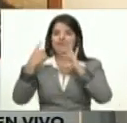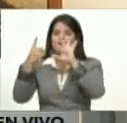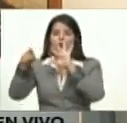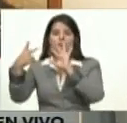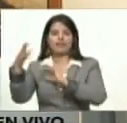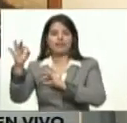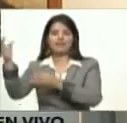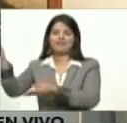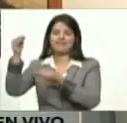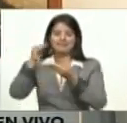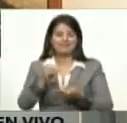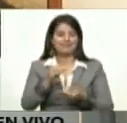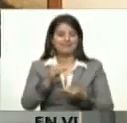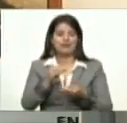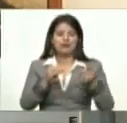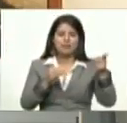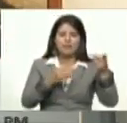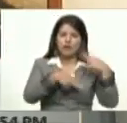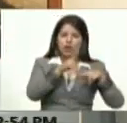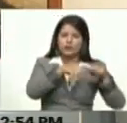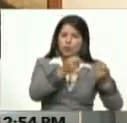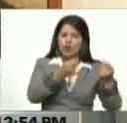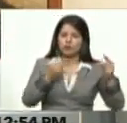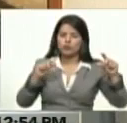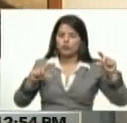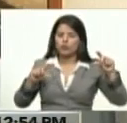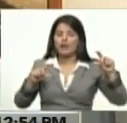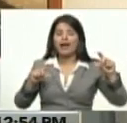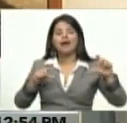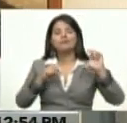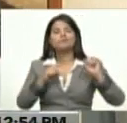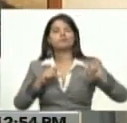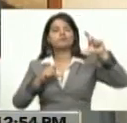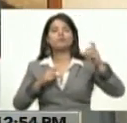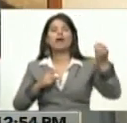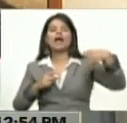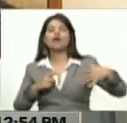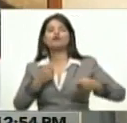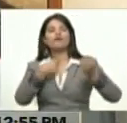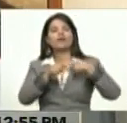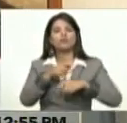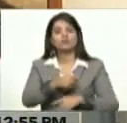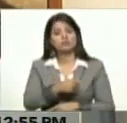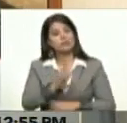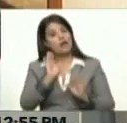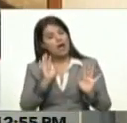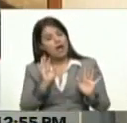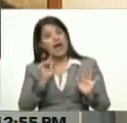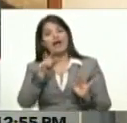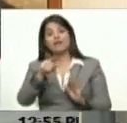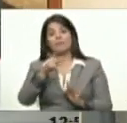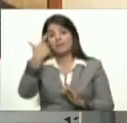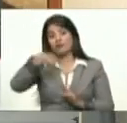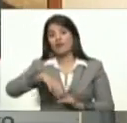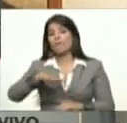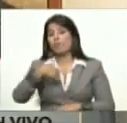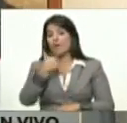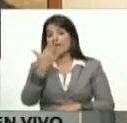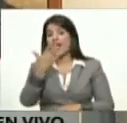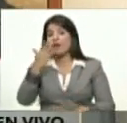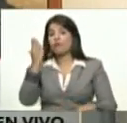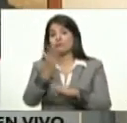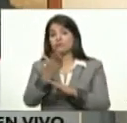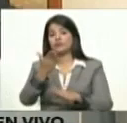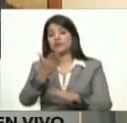venda utilizando un referencial del dólar paralelo o de otra tasa, bueno, inmediatamente esa persona puede ser sujeta